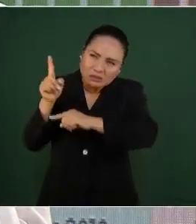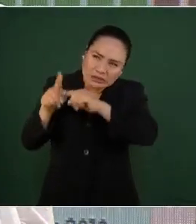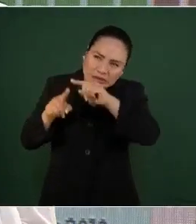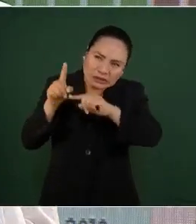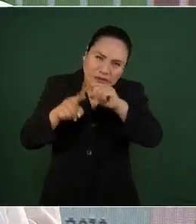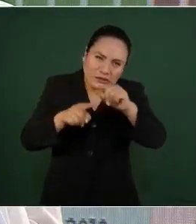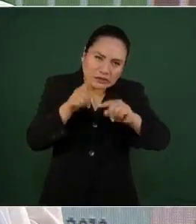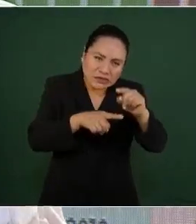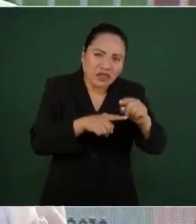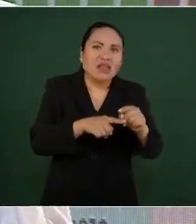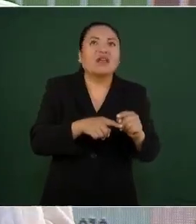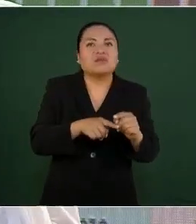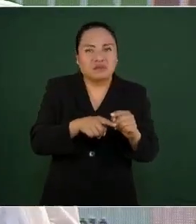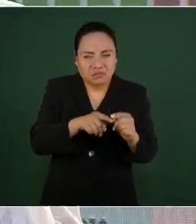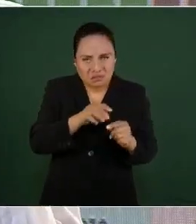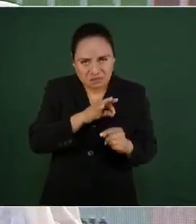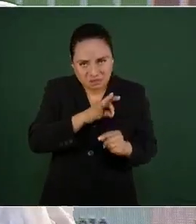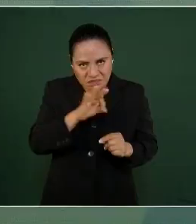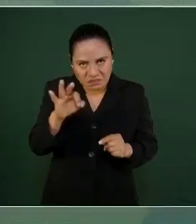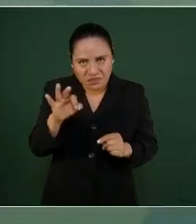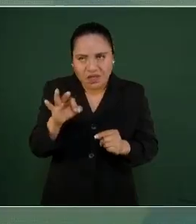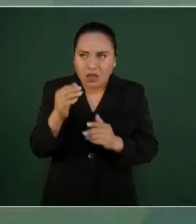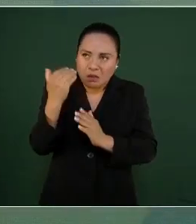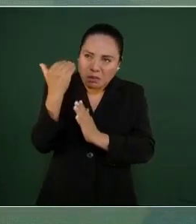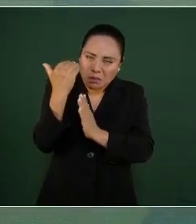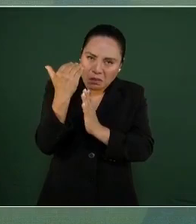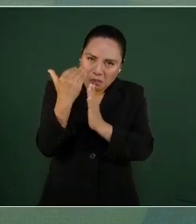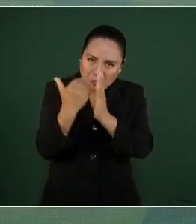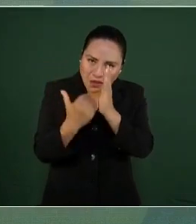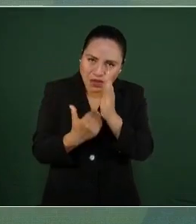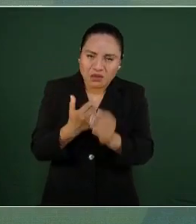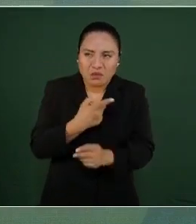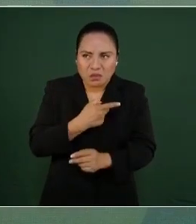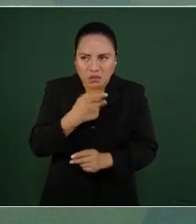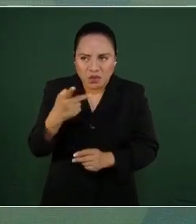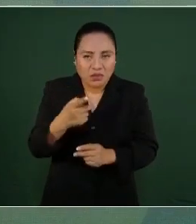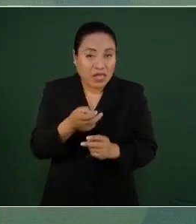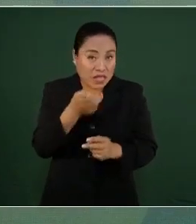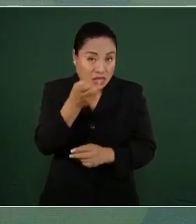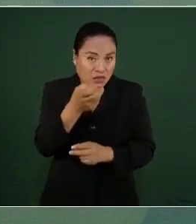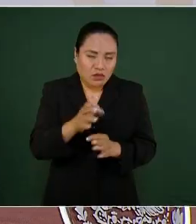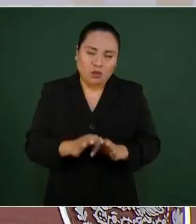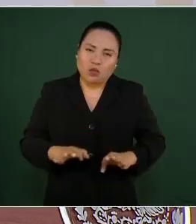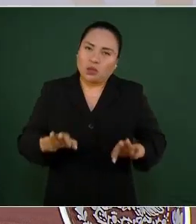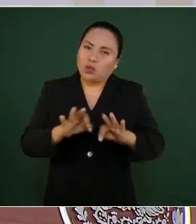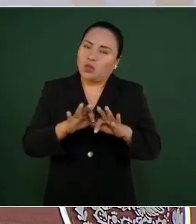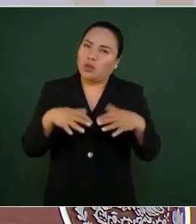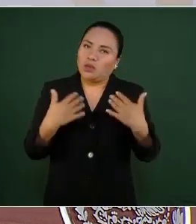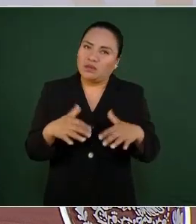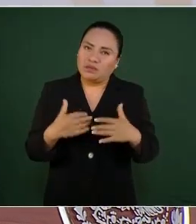logrado, porque se ha disminuido la pobreza y eso es muy importante.